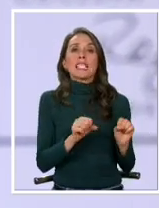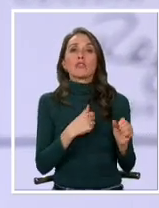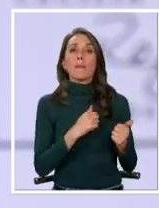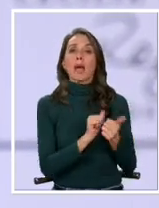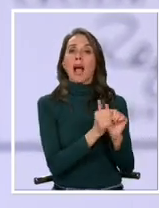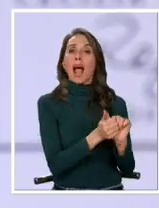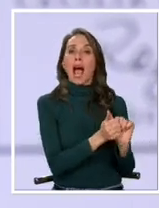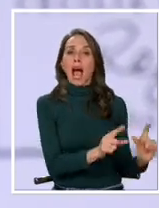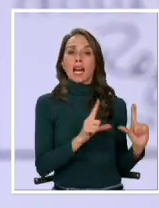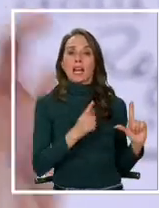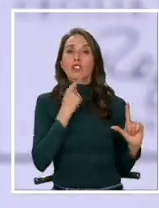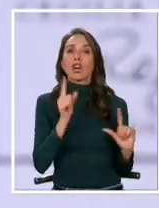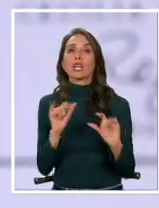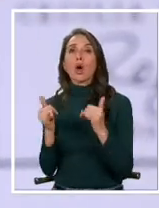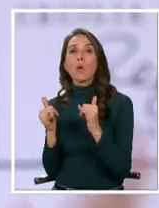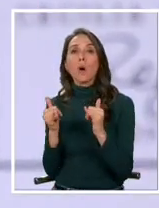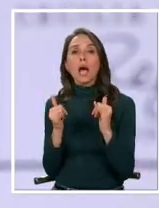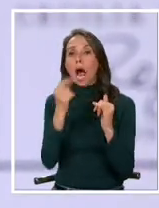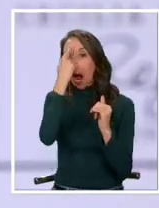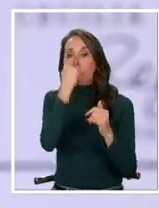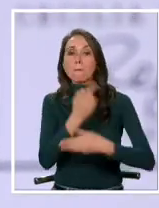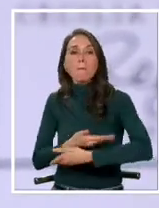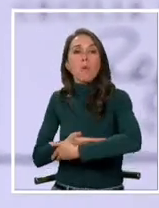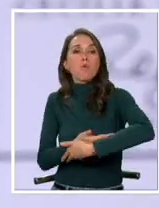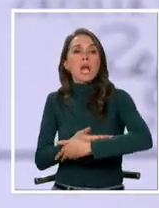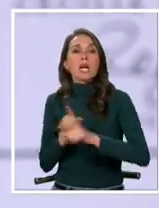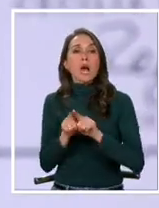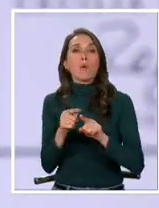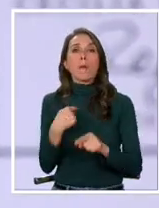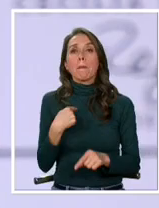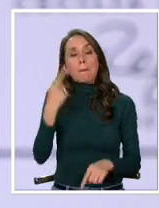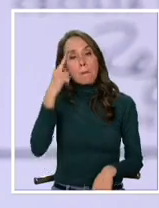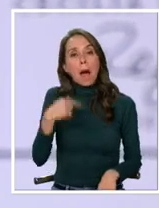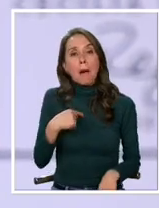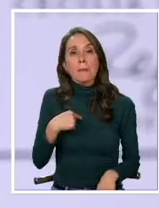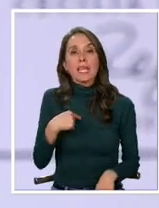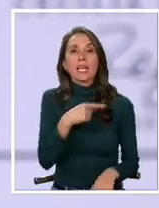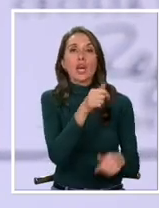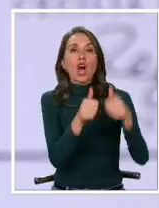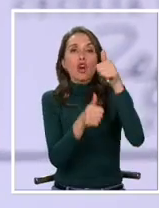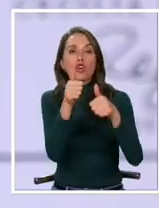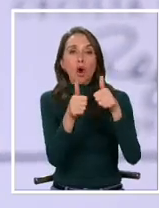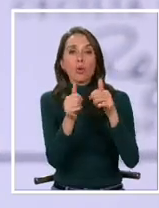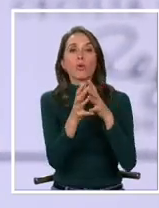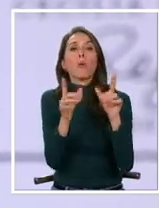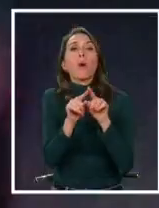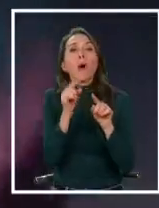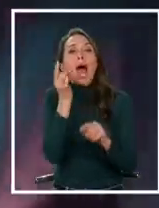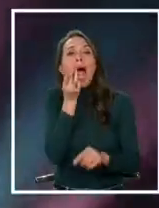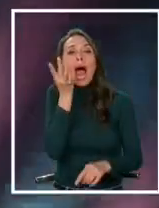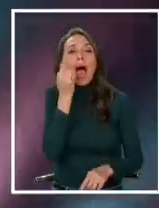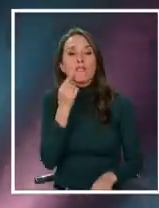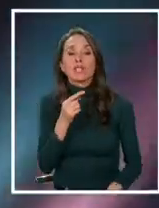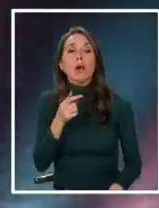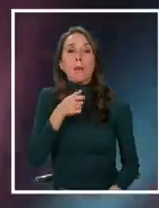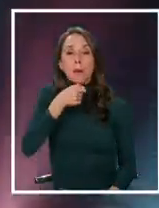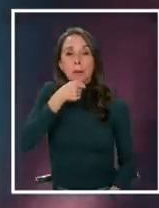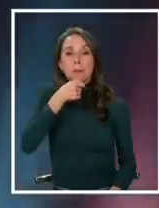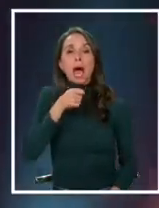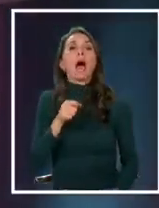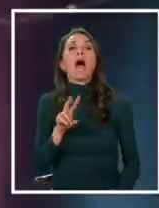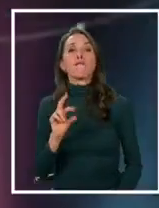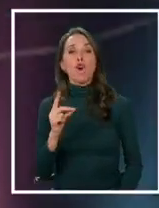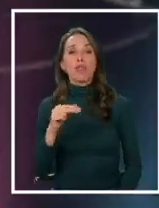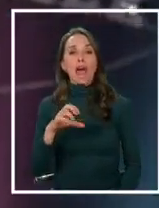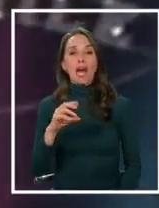quería jugar a las muñecas Porque para mí un poco el concurso era una gran aventura Miss chile